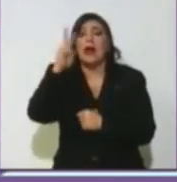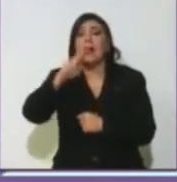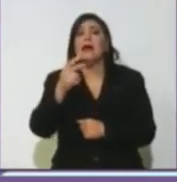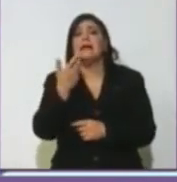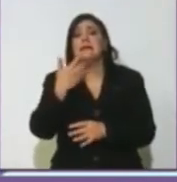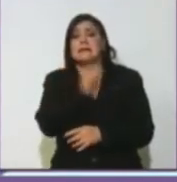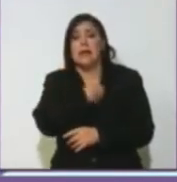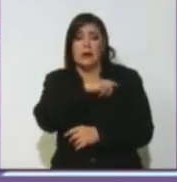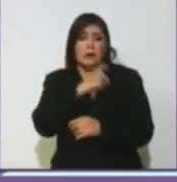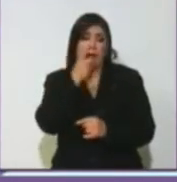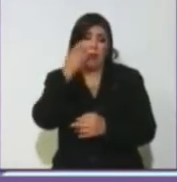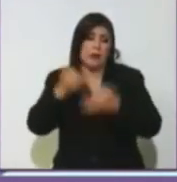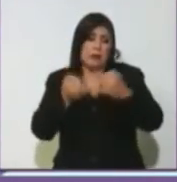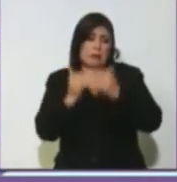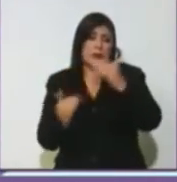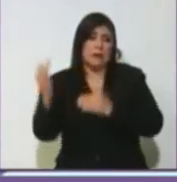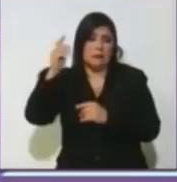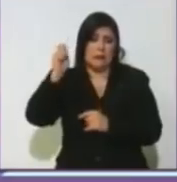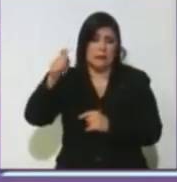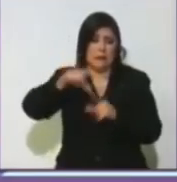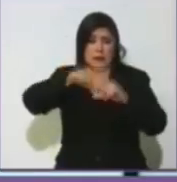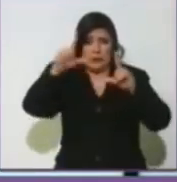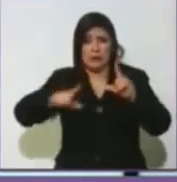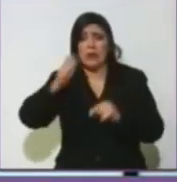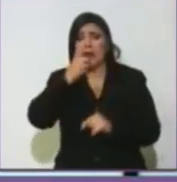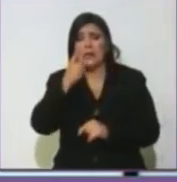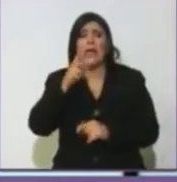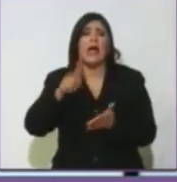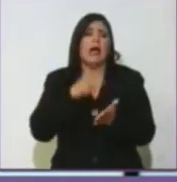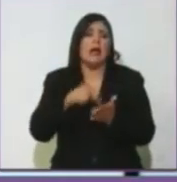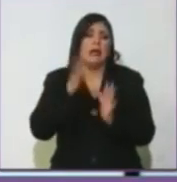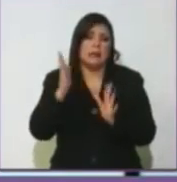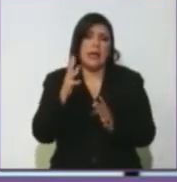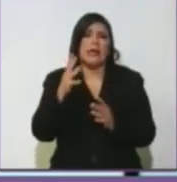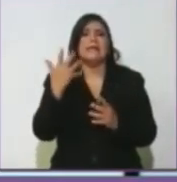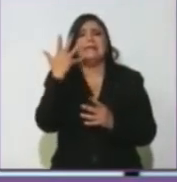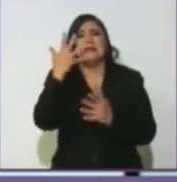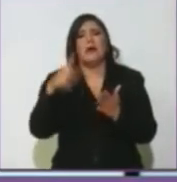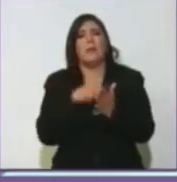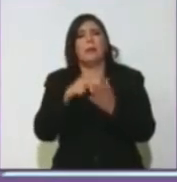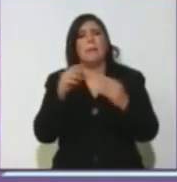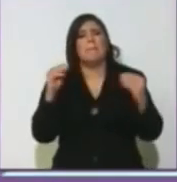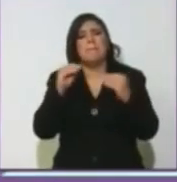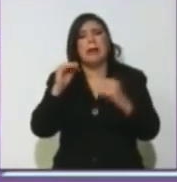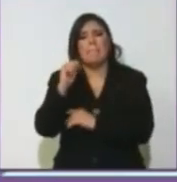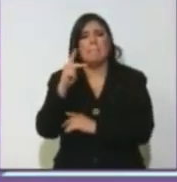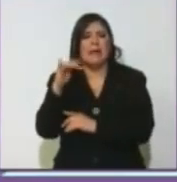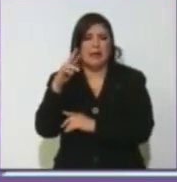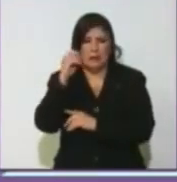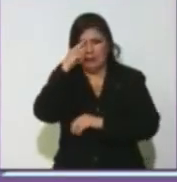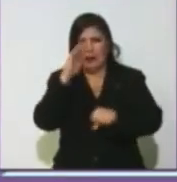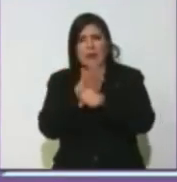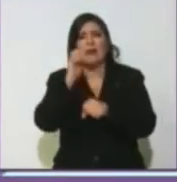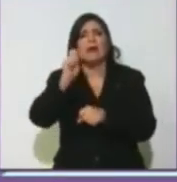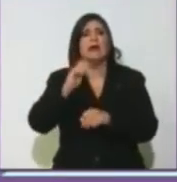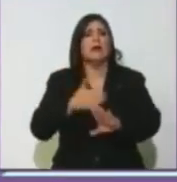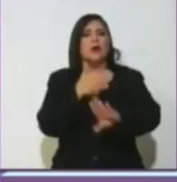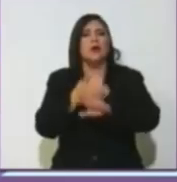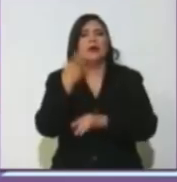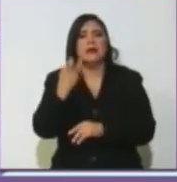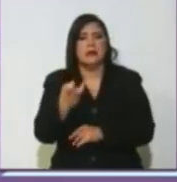suprema corte de justicia de la nación ya en cinco amparos que ha concedido en contra de